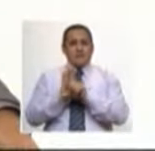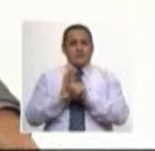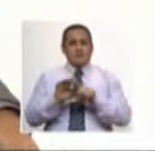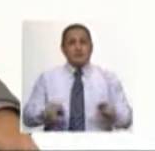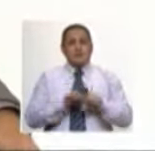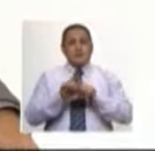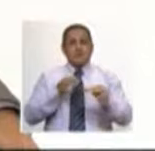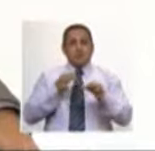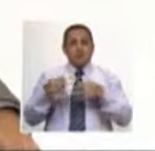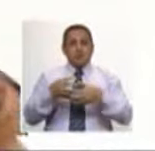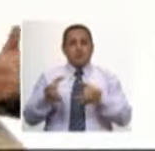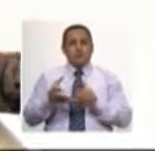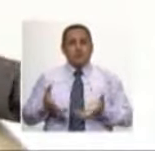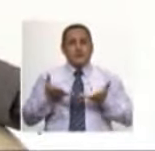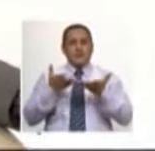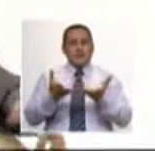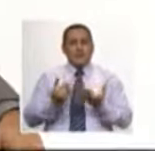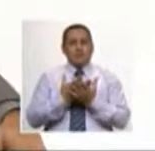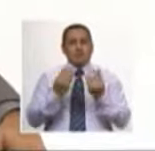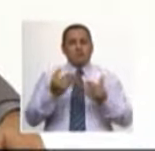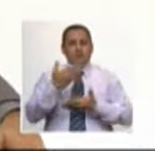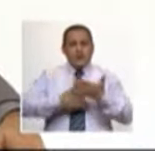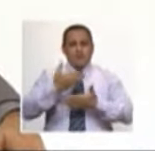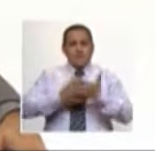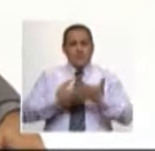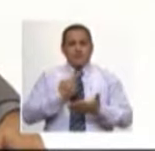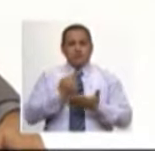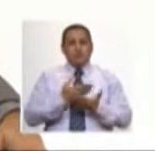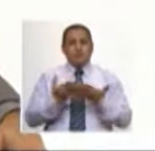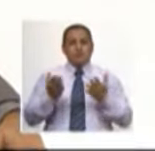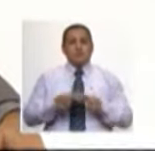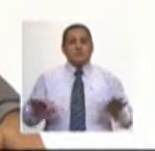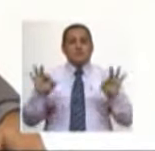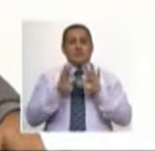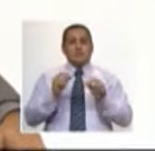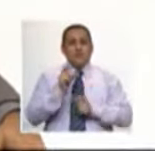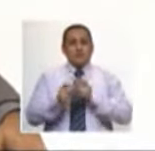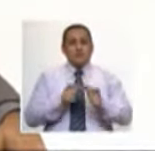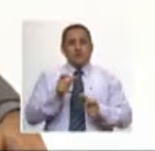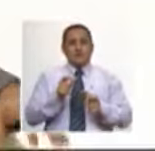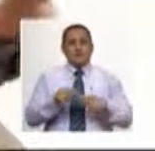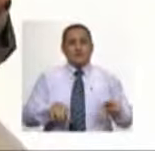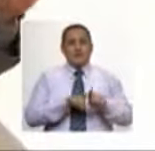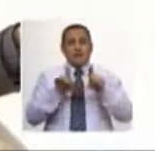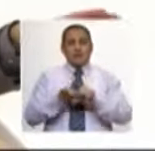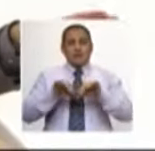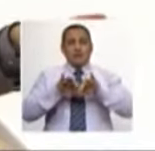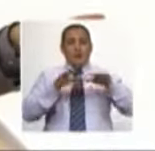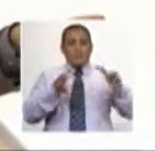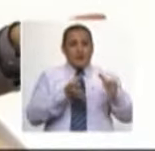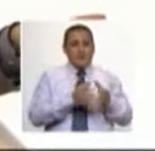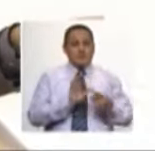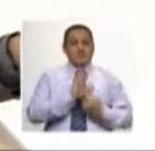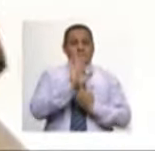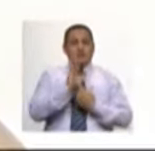hablando de un organismo que genera muchísima documentación, es un insumo muy importante para la gente y que por un lado están publicadas